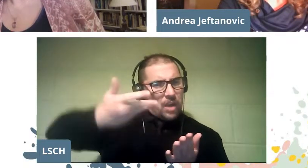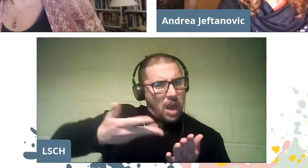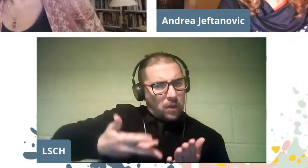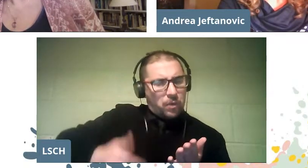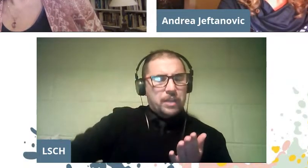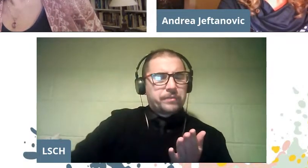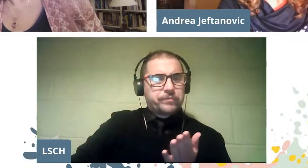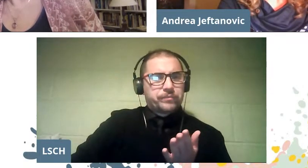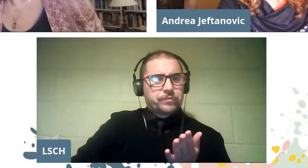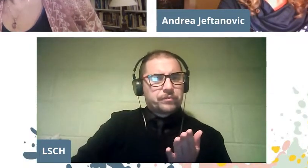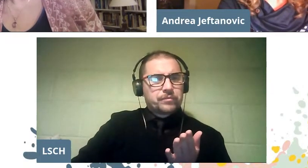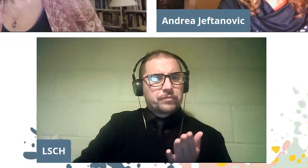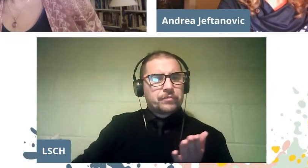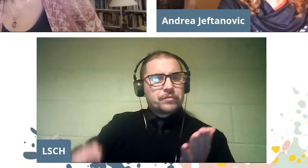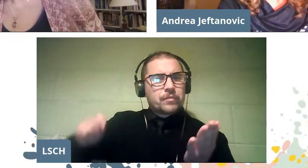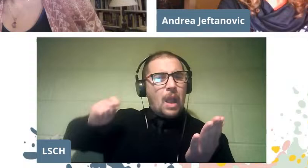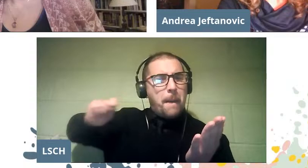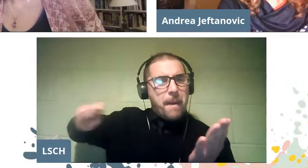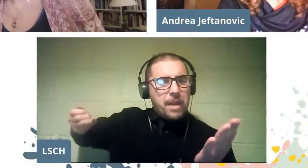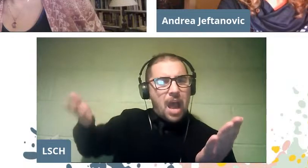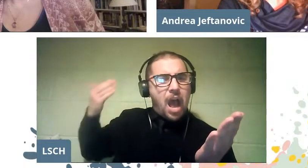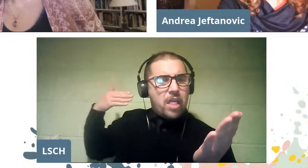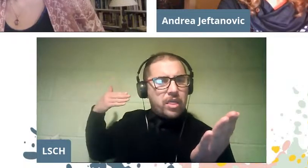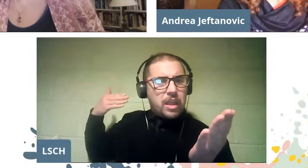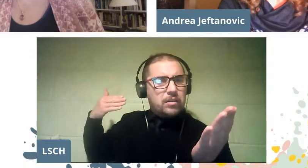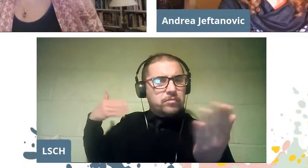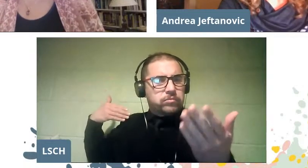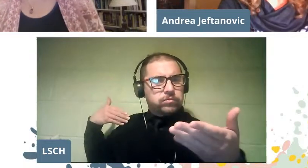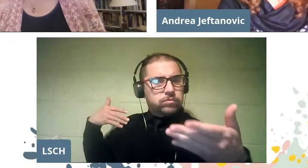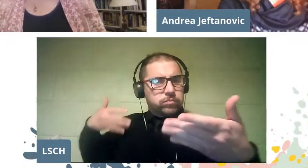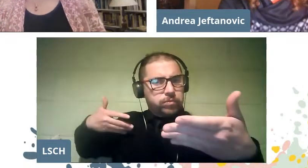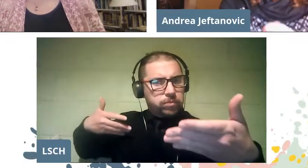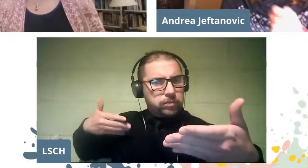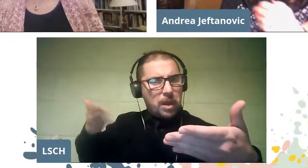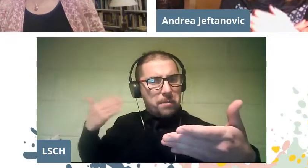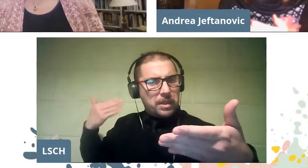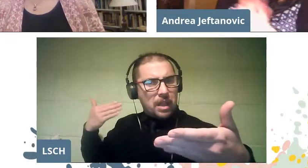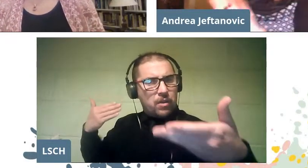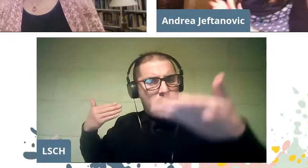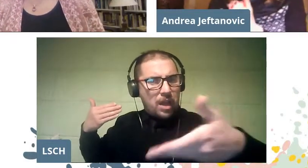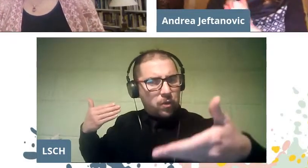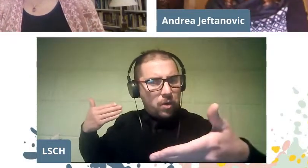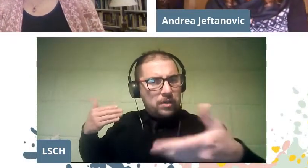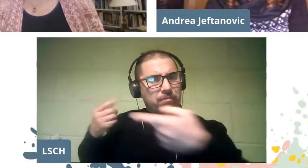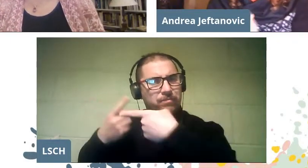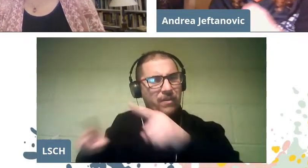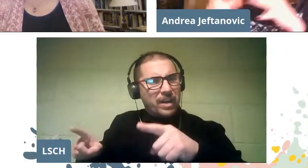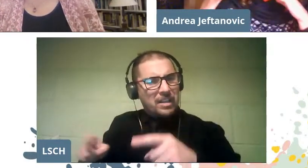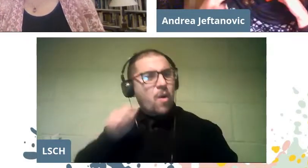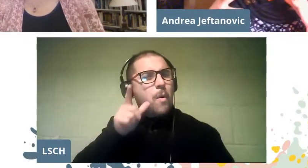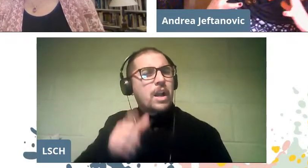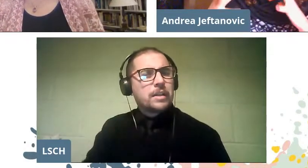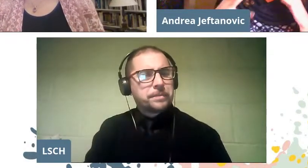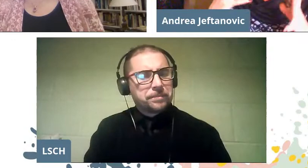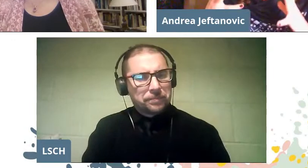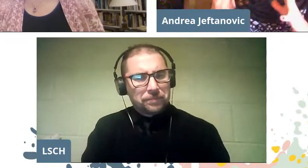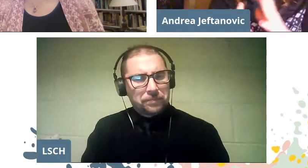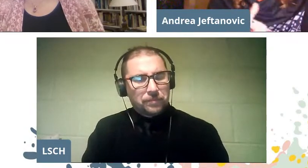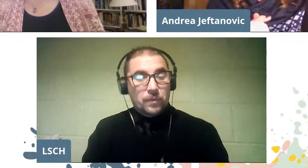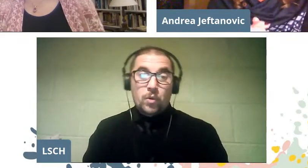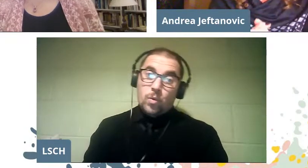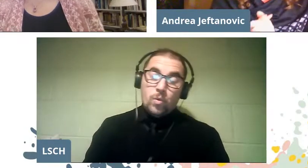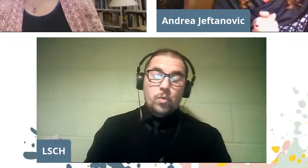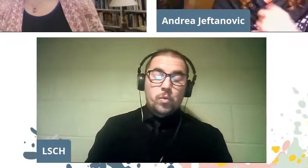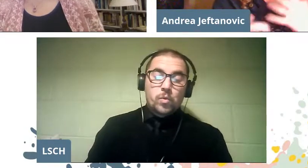actuales versus las previas del siglo XXI? Wow, estamos como siempre